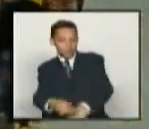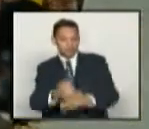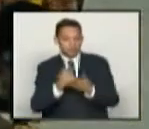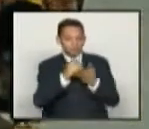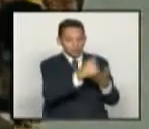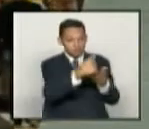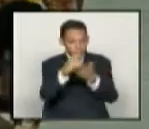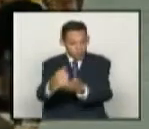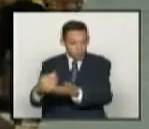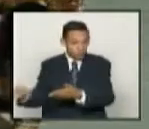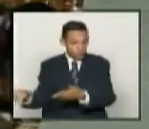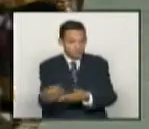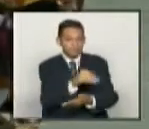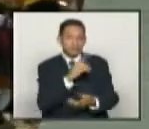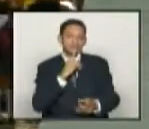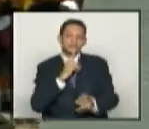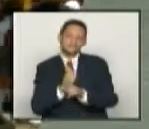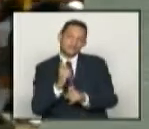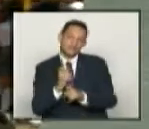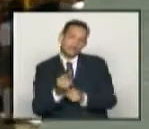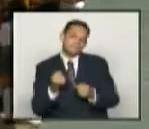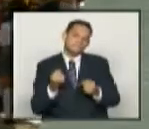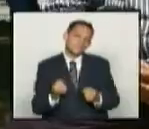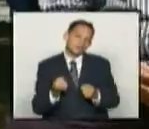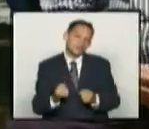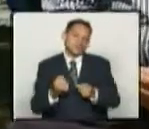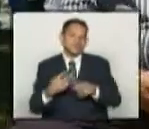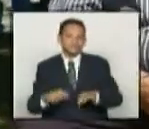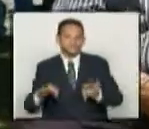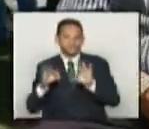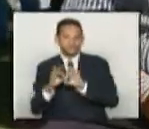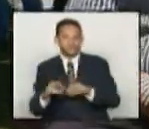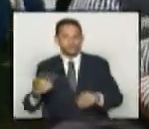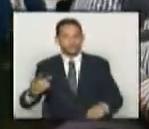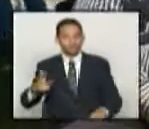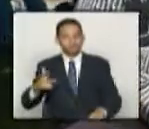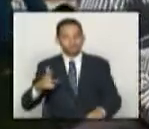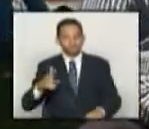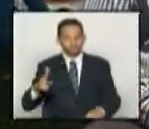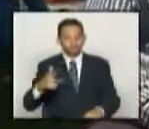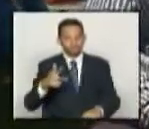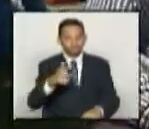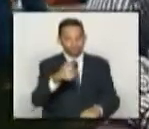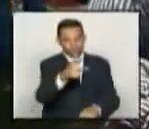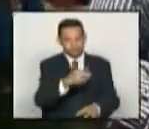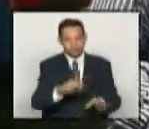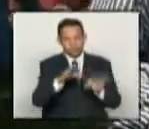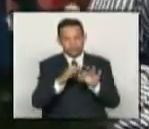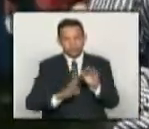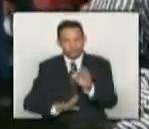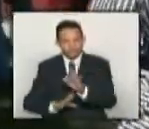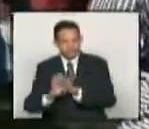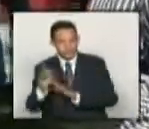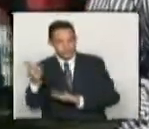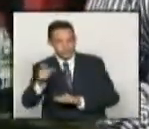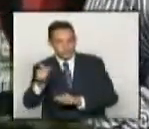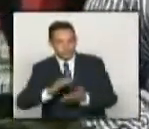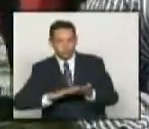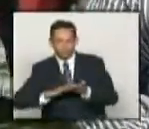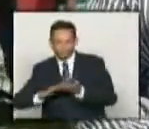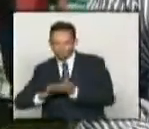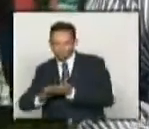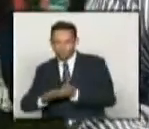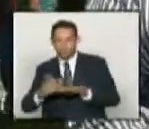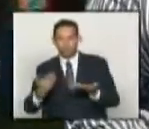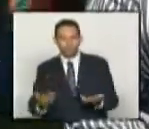los problemas viales de los municipios. Sí, señor gobernador, el tema de vías para nosotros es prioritario en nuestro plan de desarrollo. Nuestro plan de desarrollo,